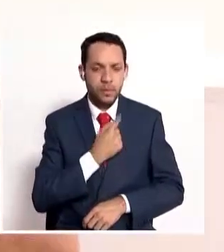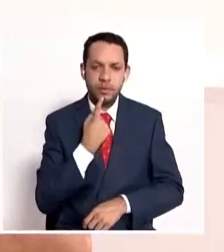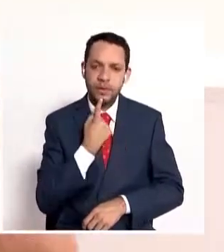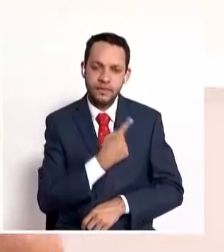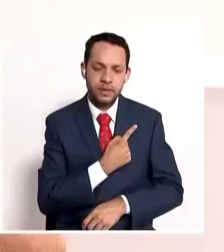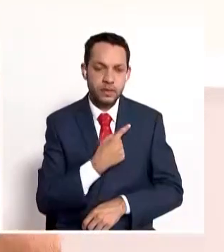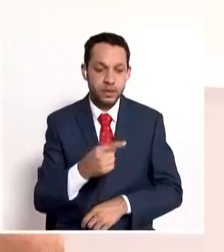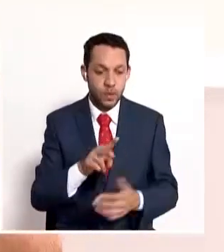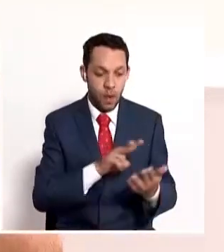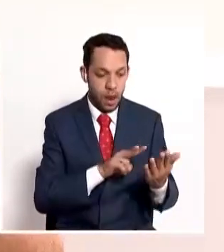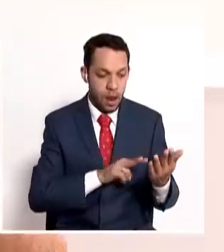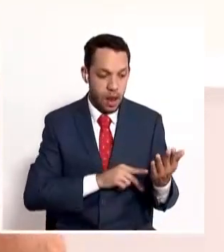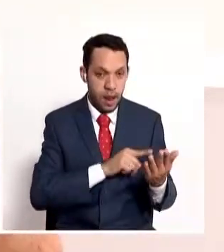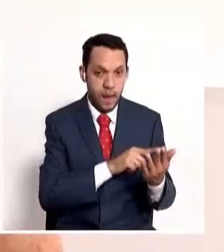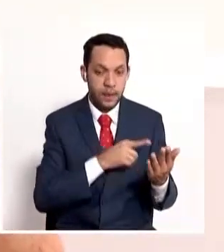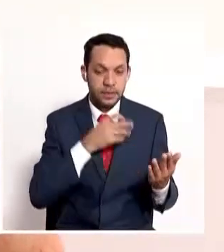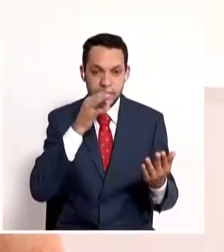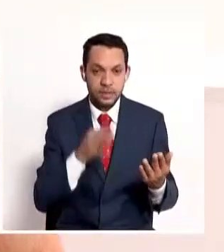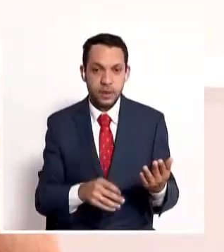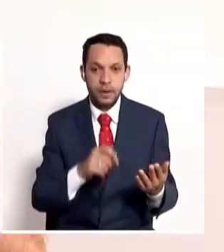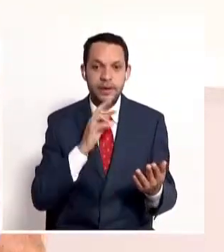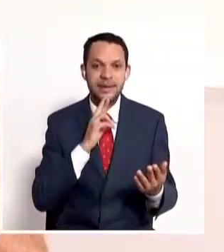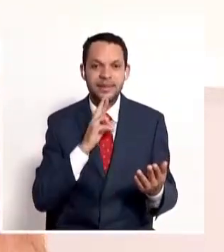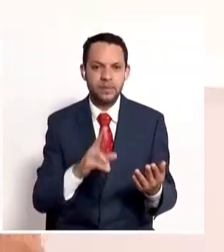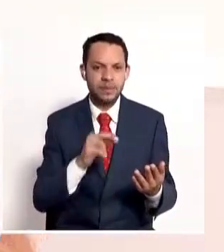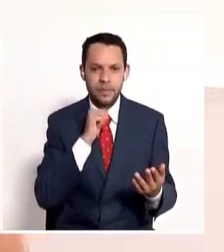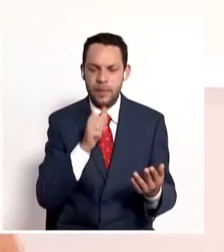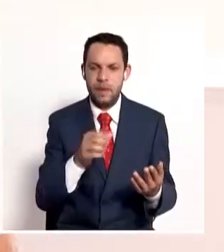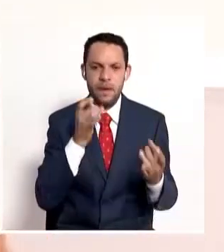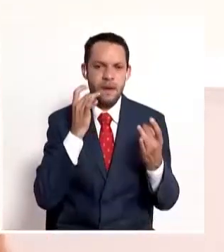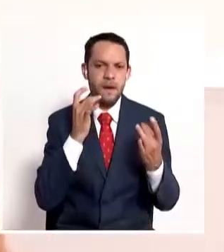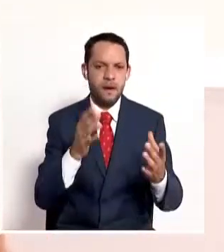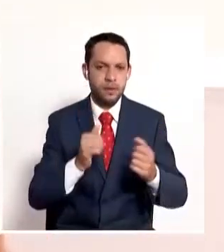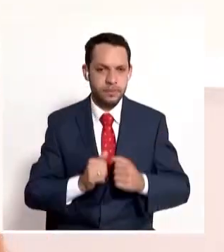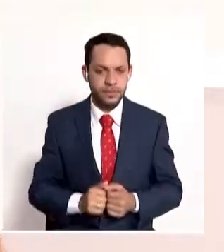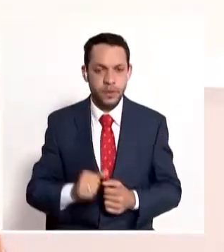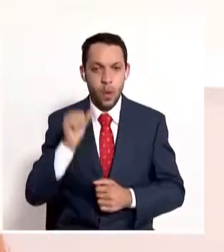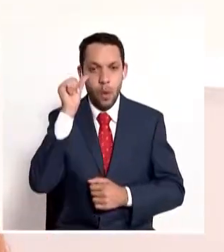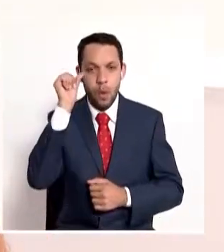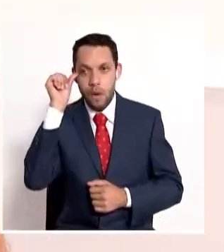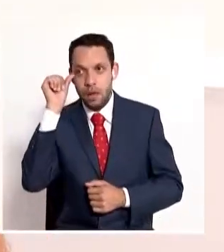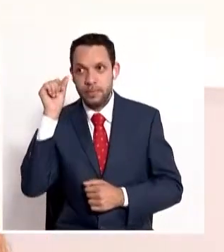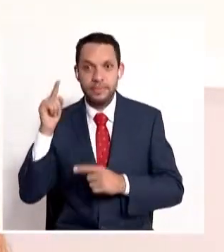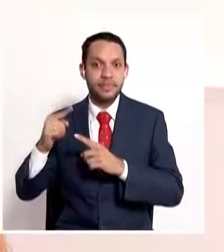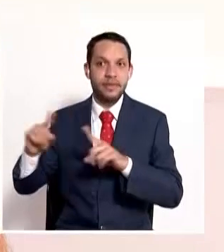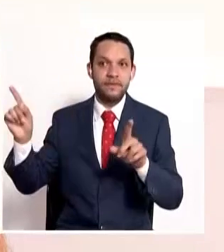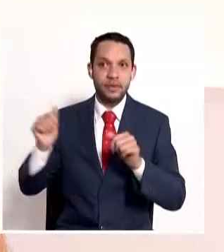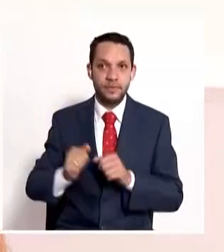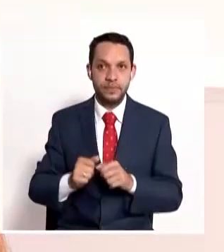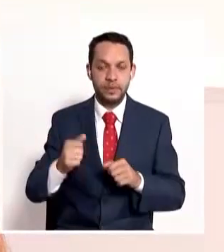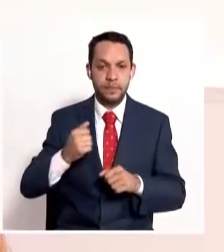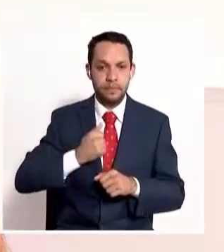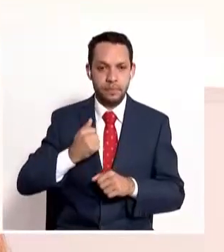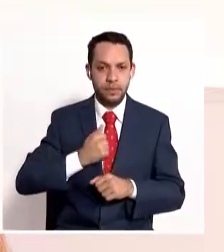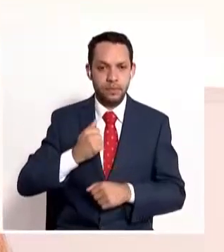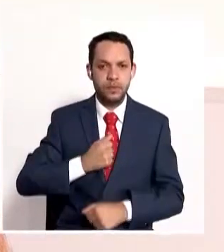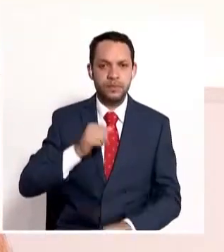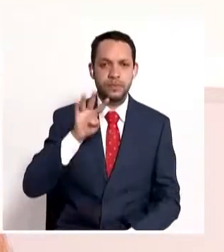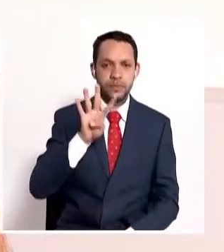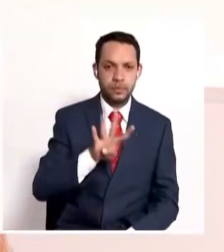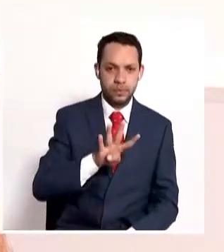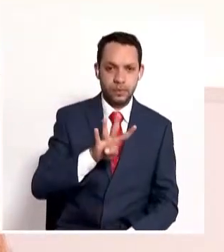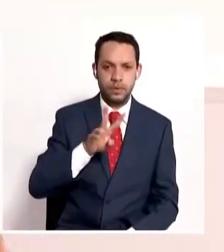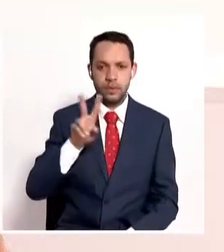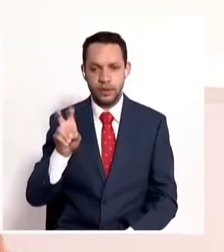nunca he escuchado una respuesta de estás en la medicina oriental tengo 47 años y